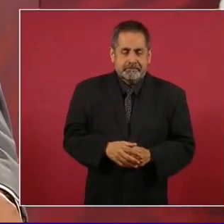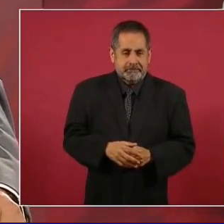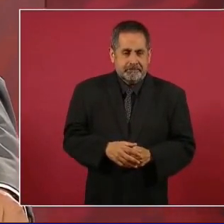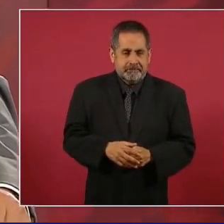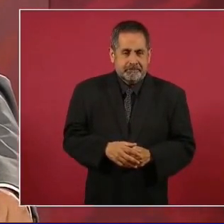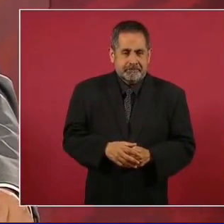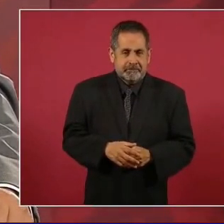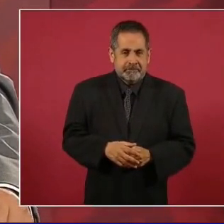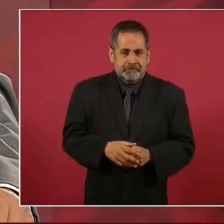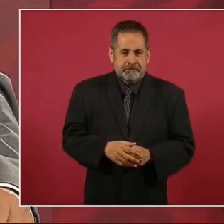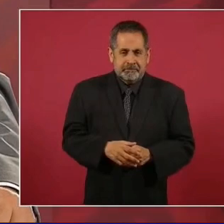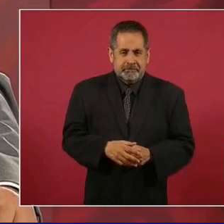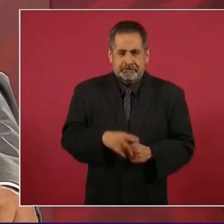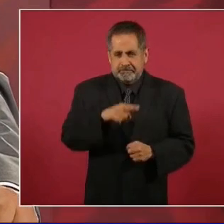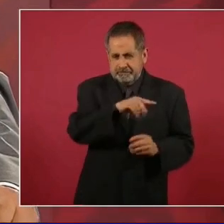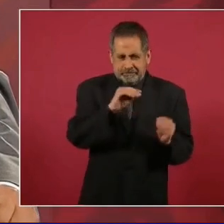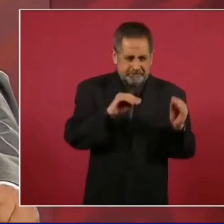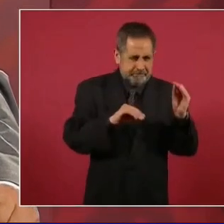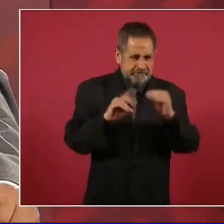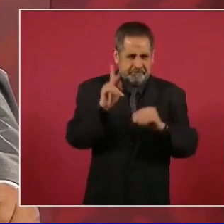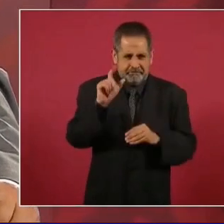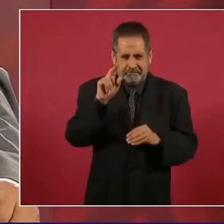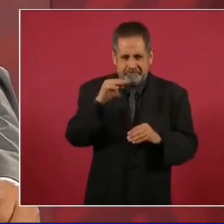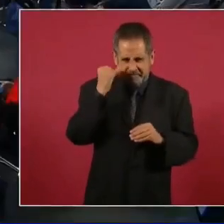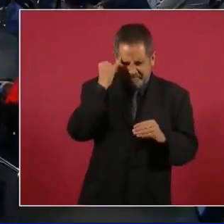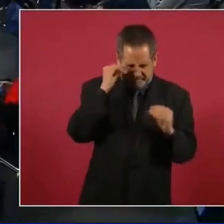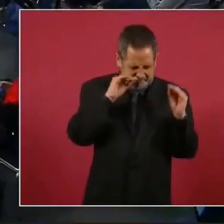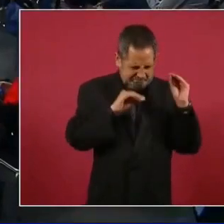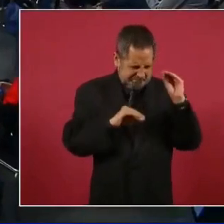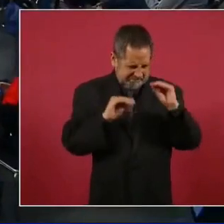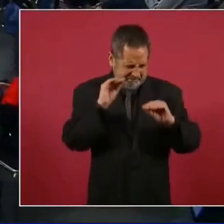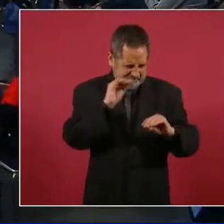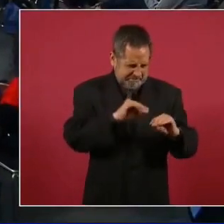toda una estrategia